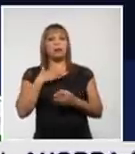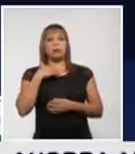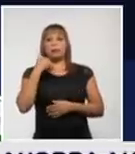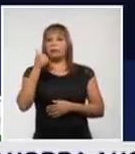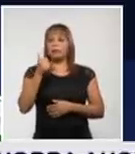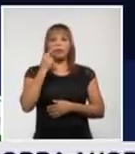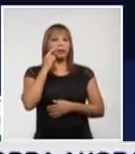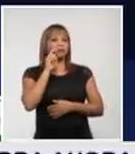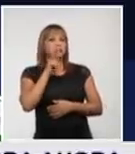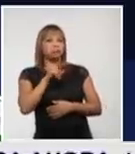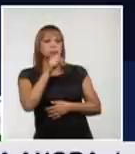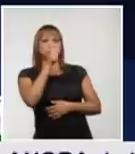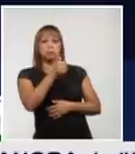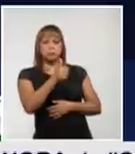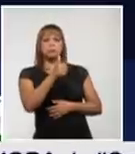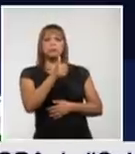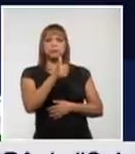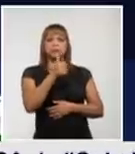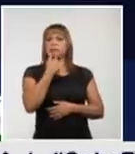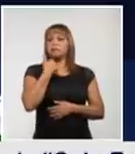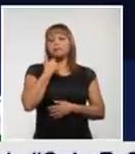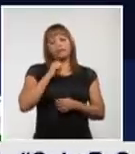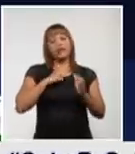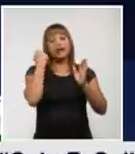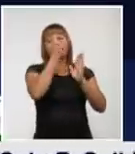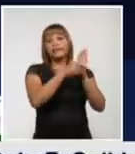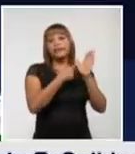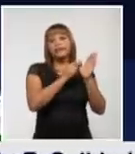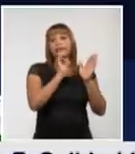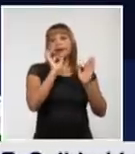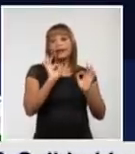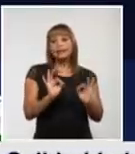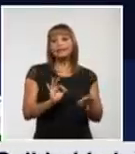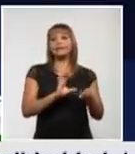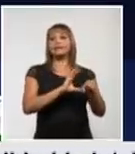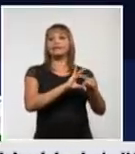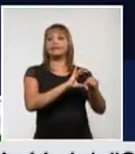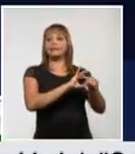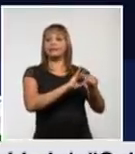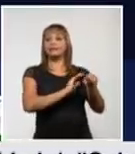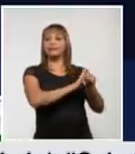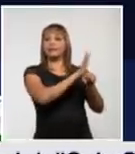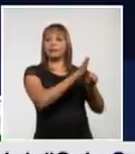enfermedad, característica que la hace extremadamente riesgosa.